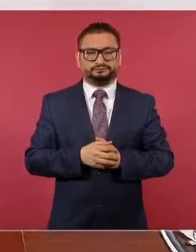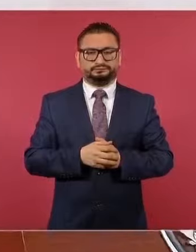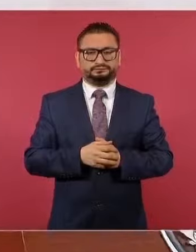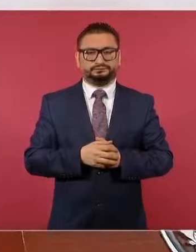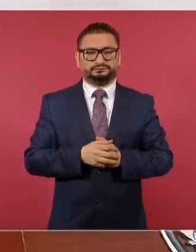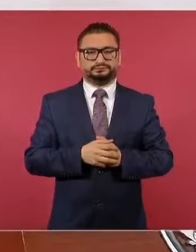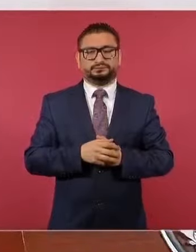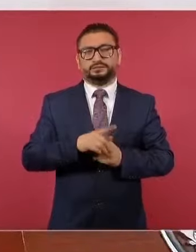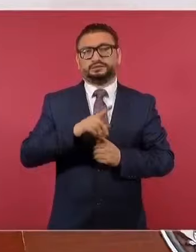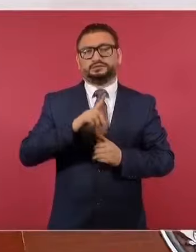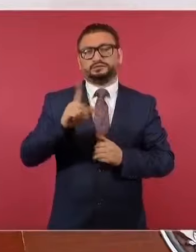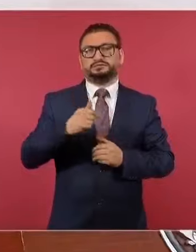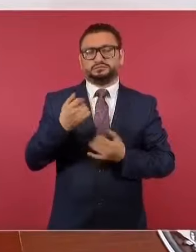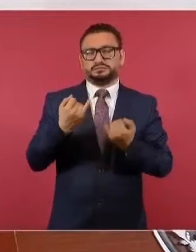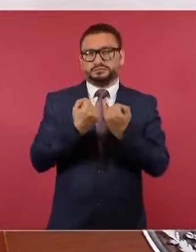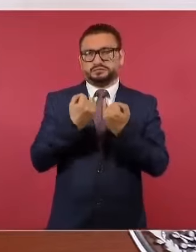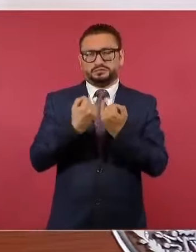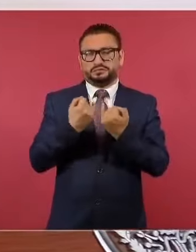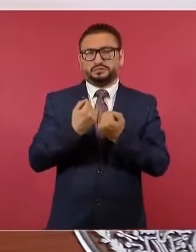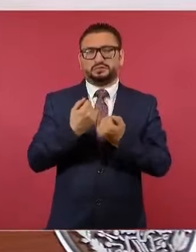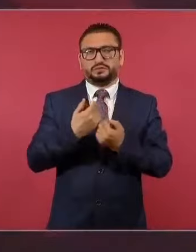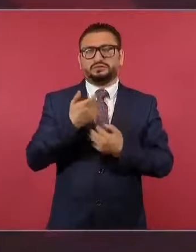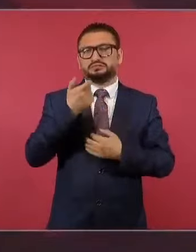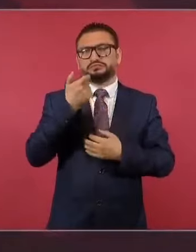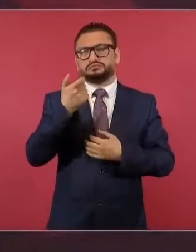lo que recibimos por